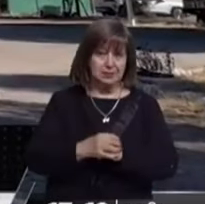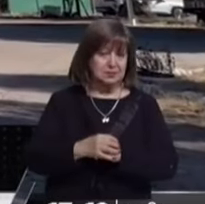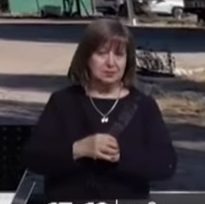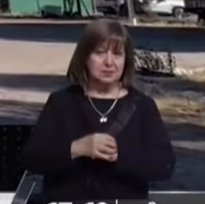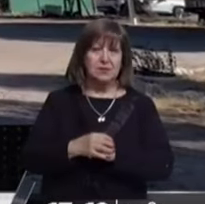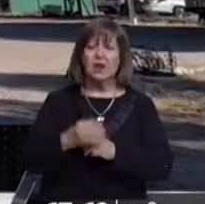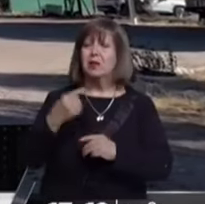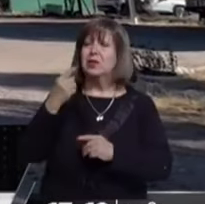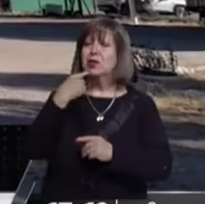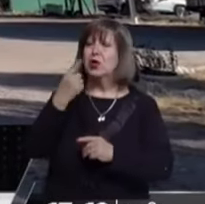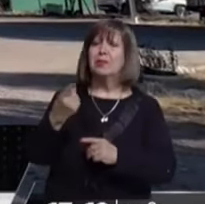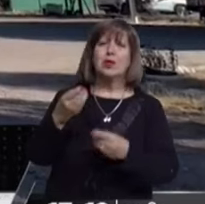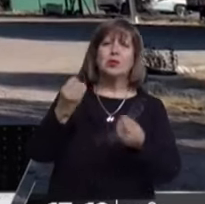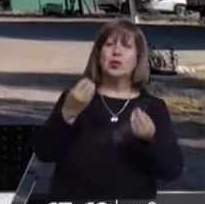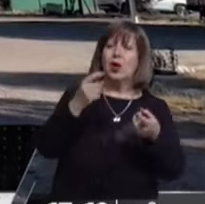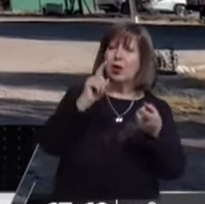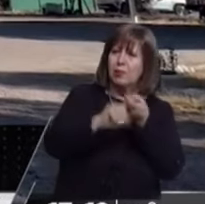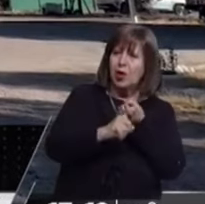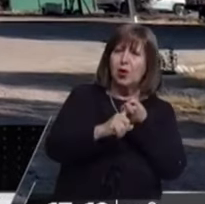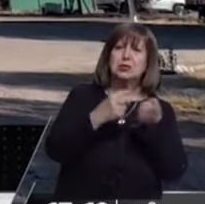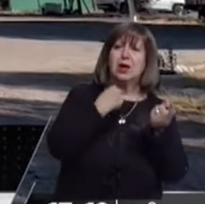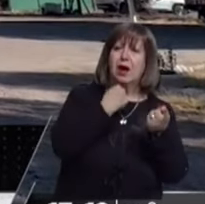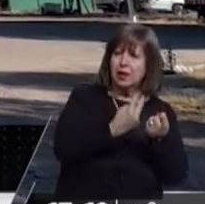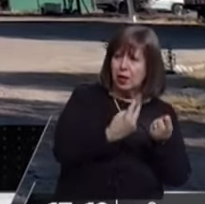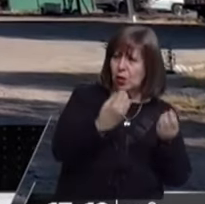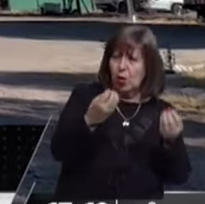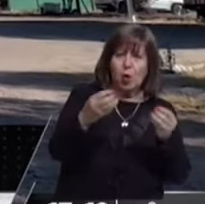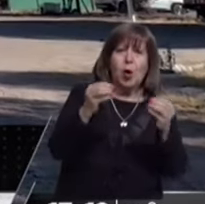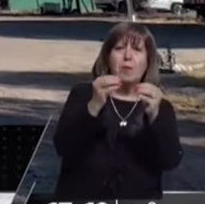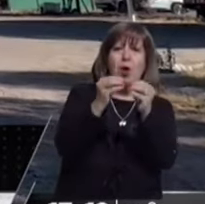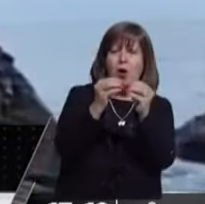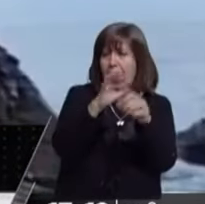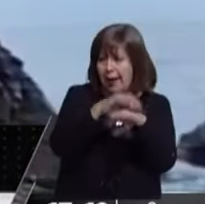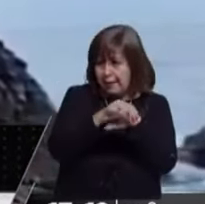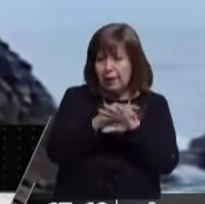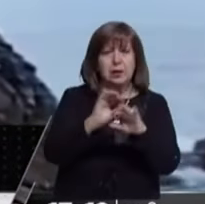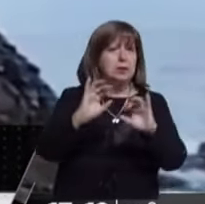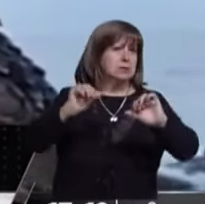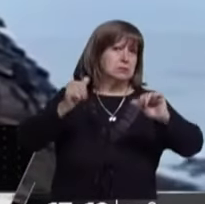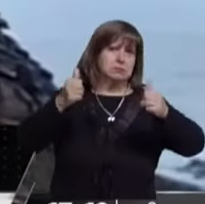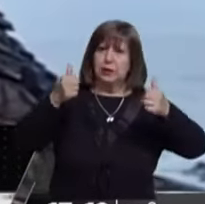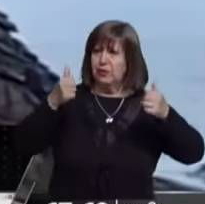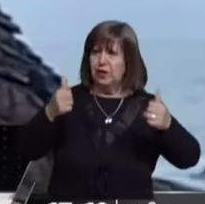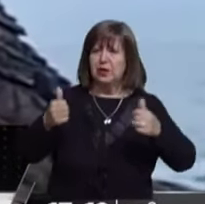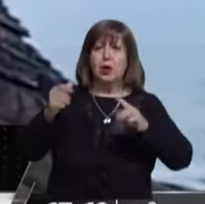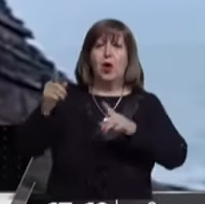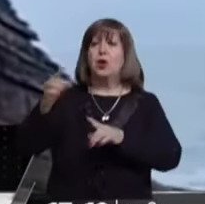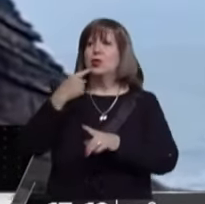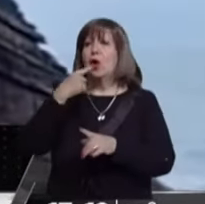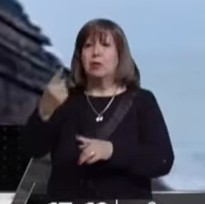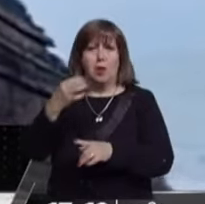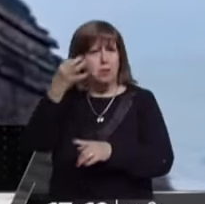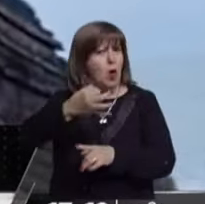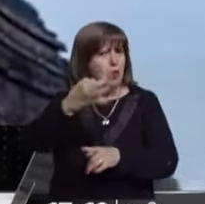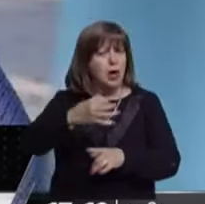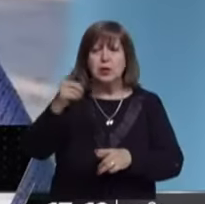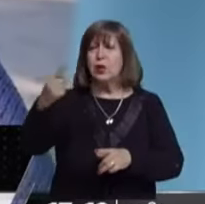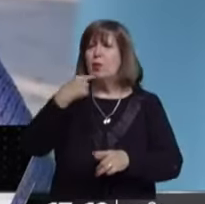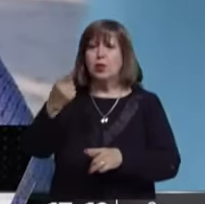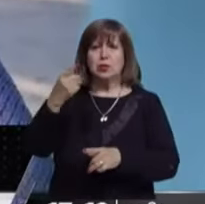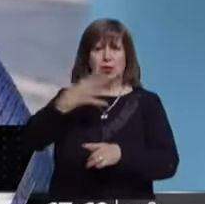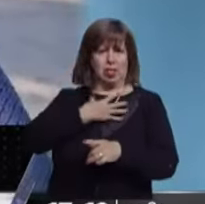en la familia cómo era? ¿Con la esposa, los hijos? Muy buena, muy buena. ¿Un cuadro depresivo, algo por el estilo? No,